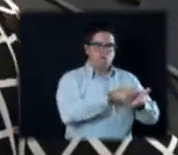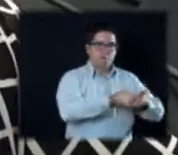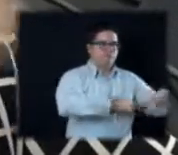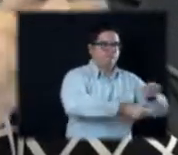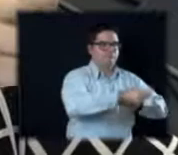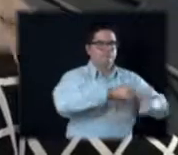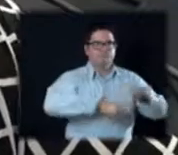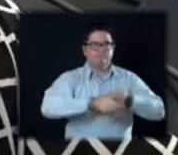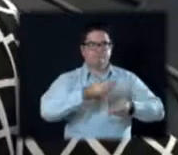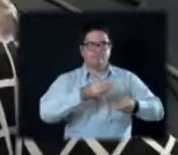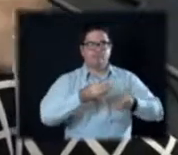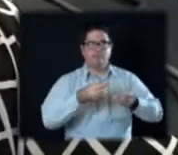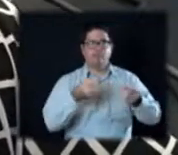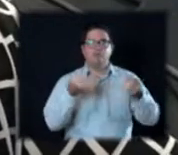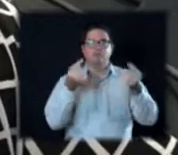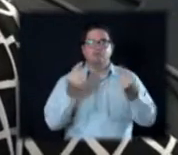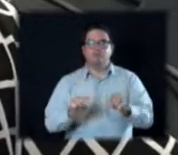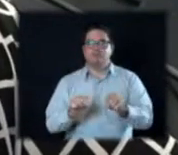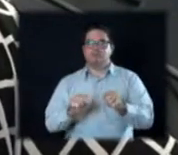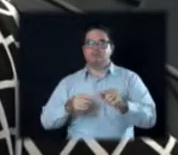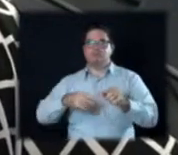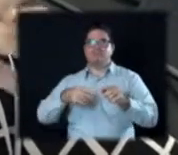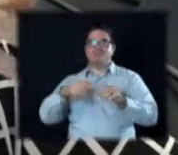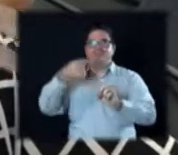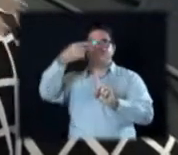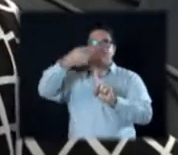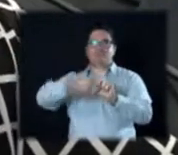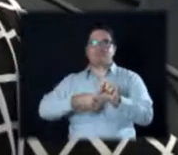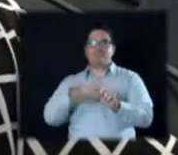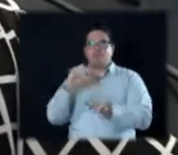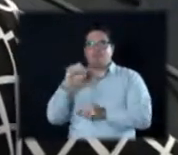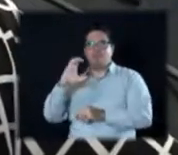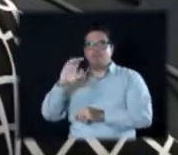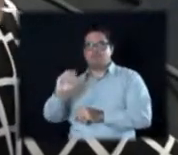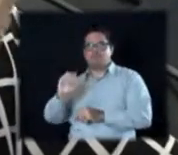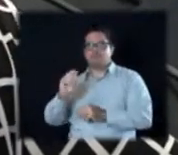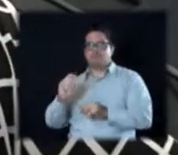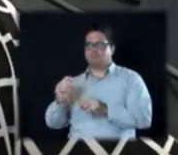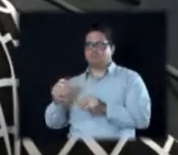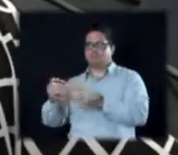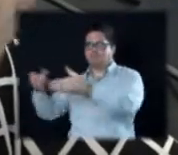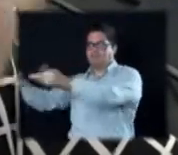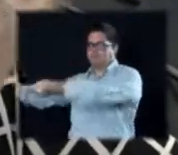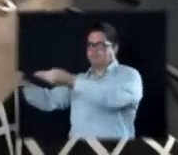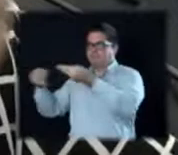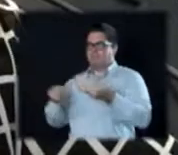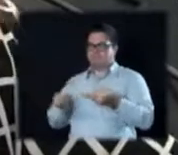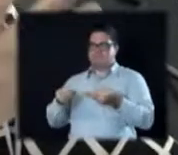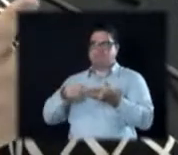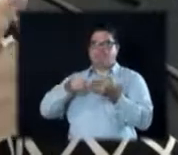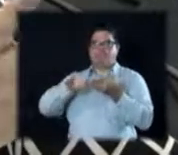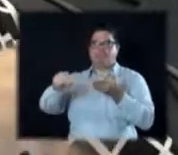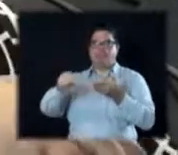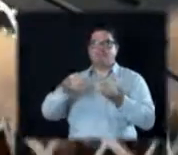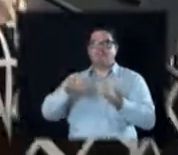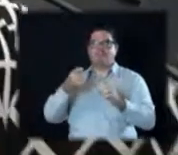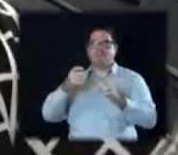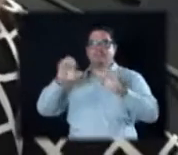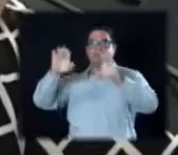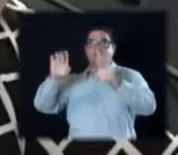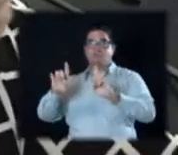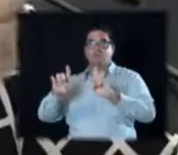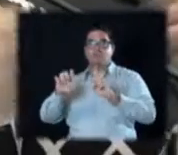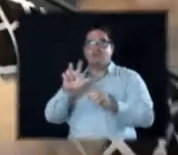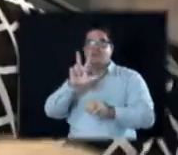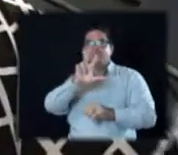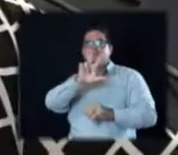teníamos una liquidez y súbitamente en octubre recibimos un gasto del Departamento de Educación de 300